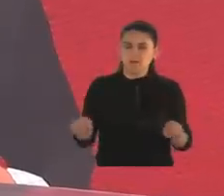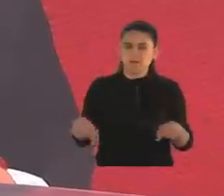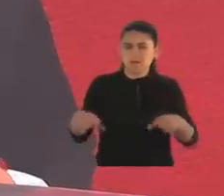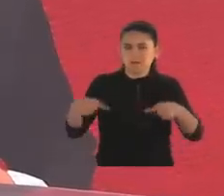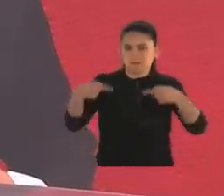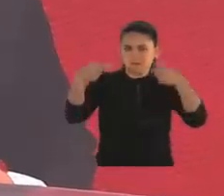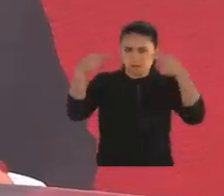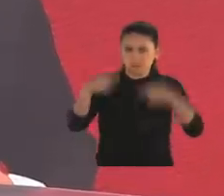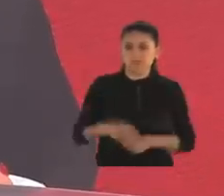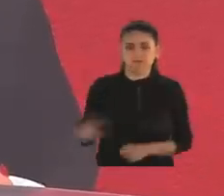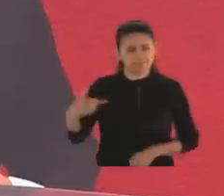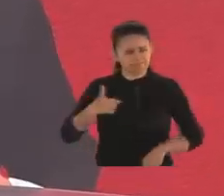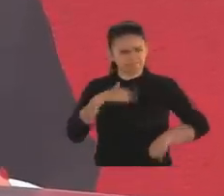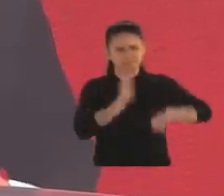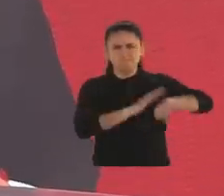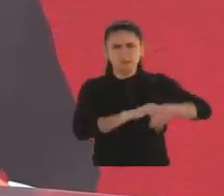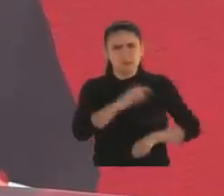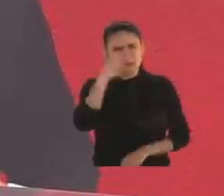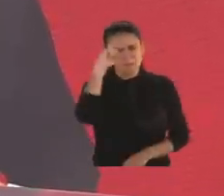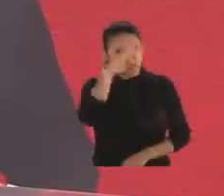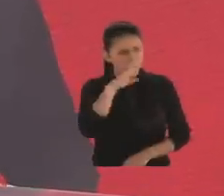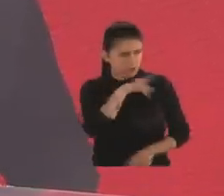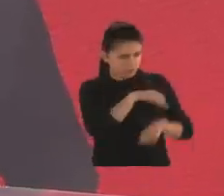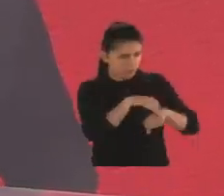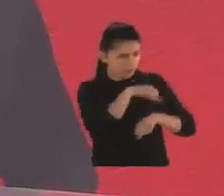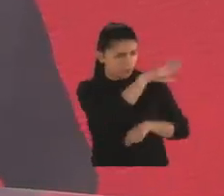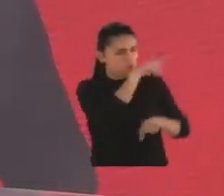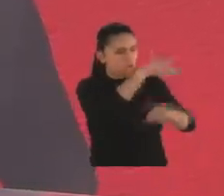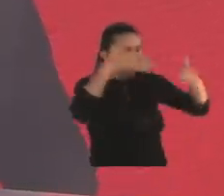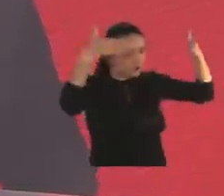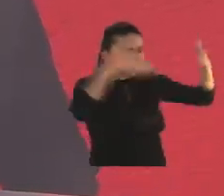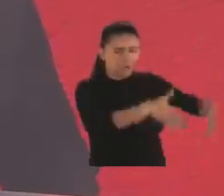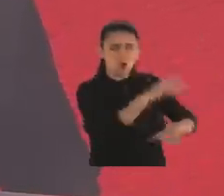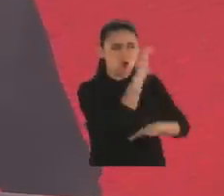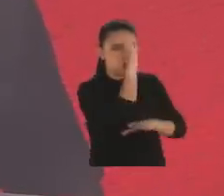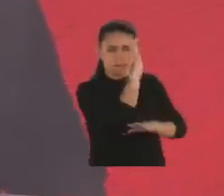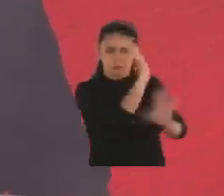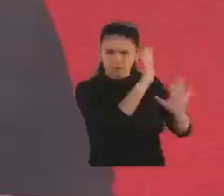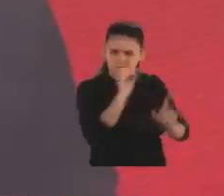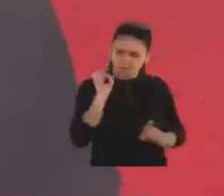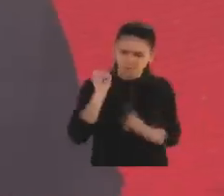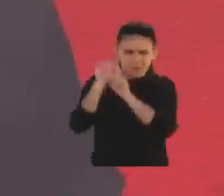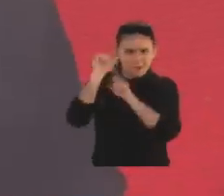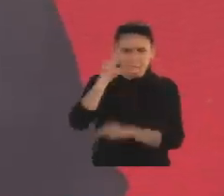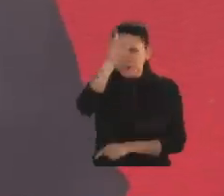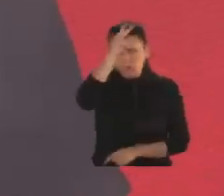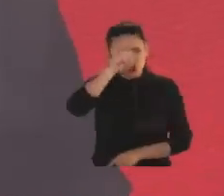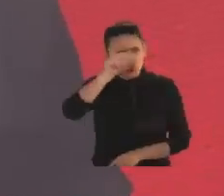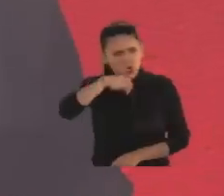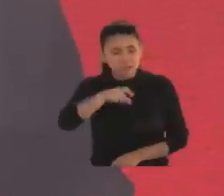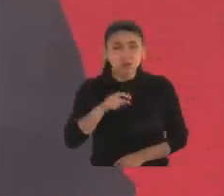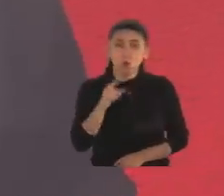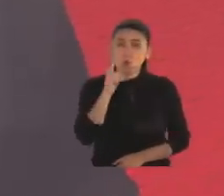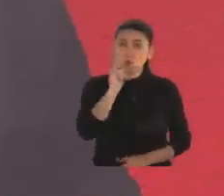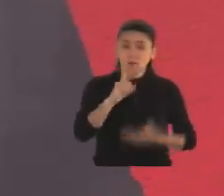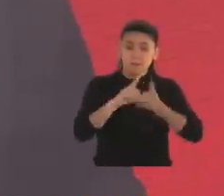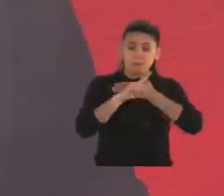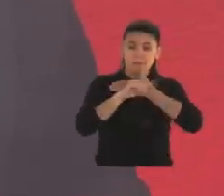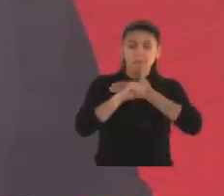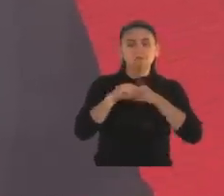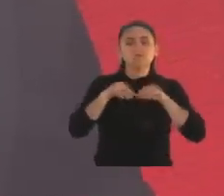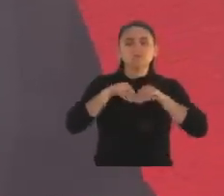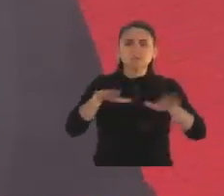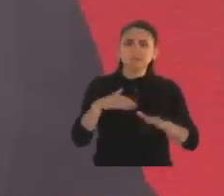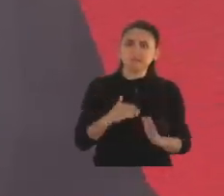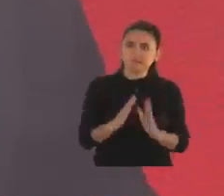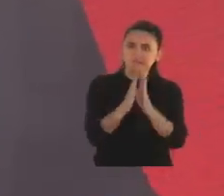le pidió al mandatario colombiano ocuparse de los asuntos internos de Colombia. Esto tras un trino en el que el presidente Petro pidió una